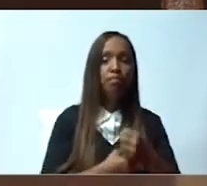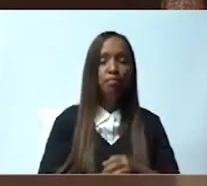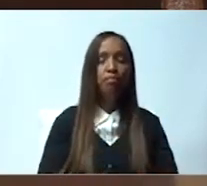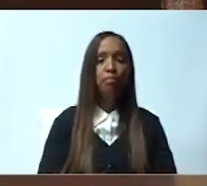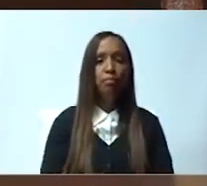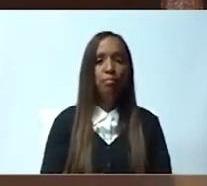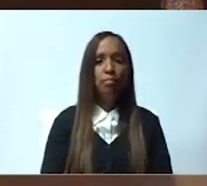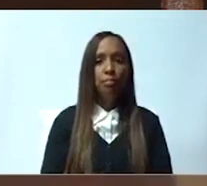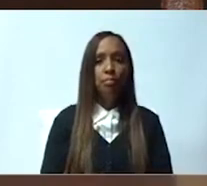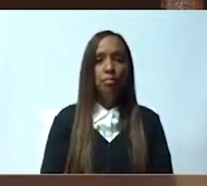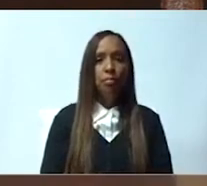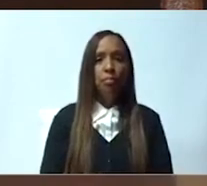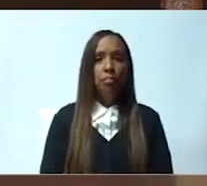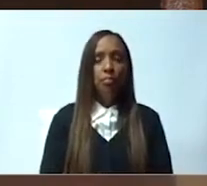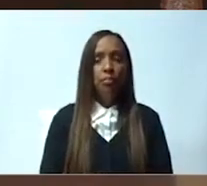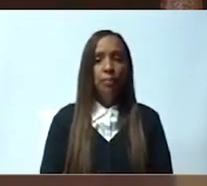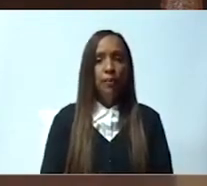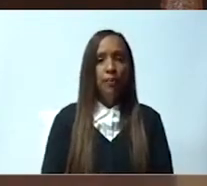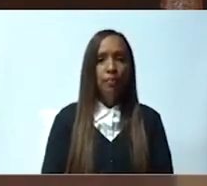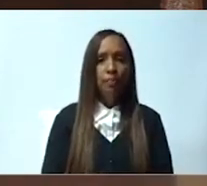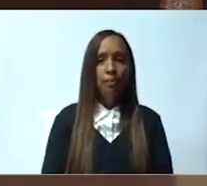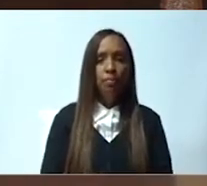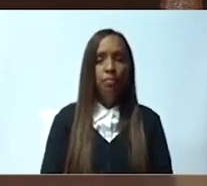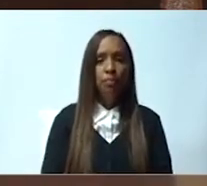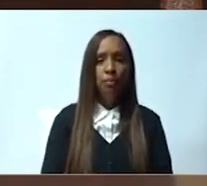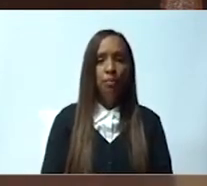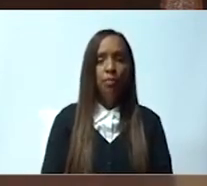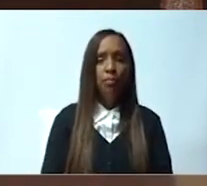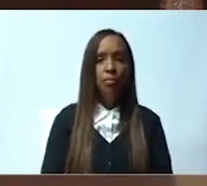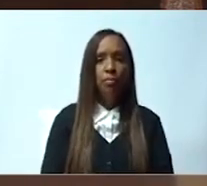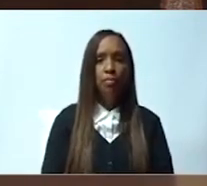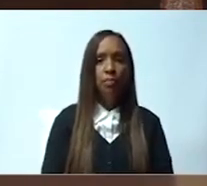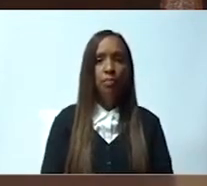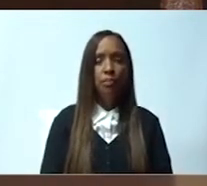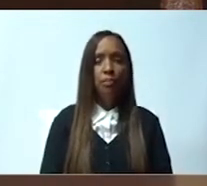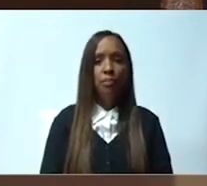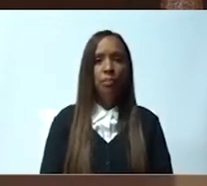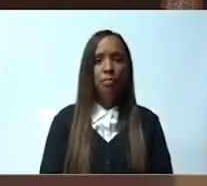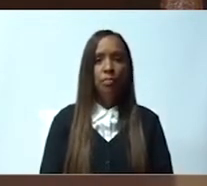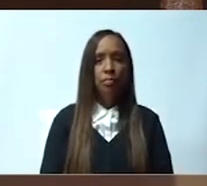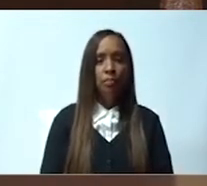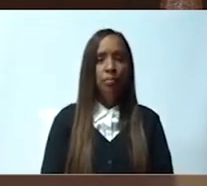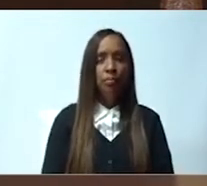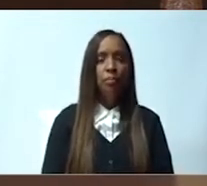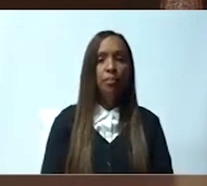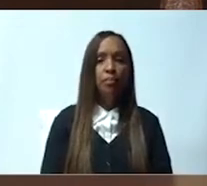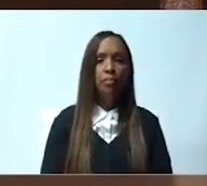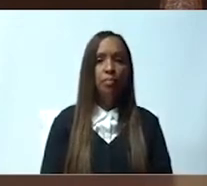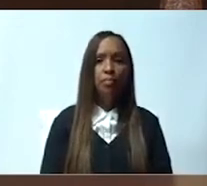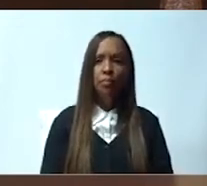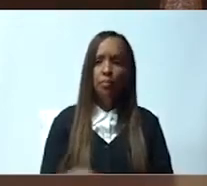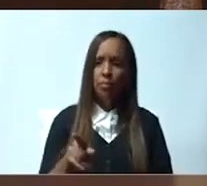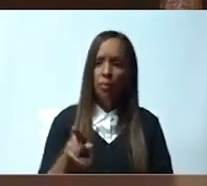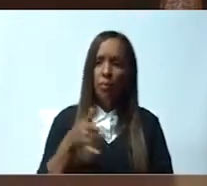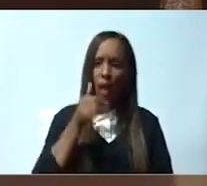Ok. ¿Lo aprobaron igual? Ok, qué bueno, es una buena noticia.